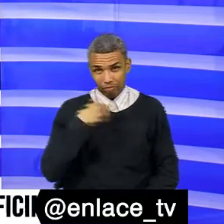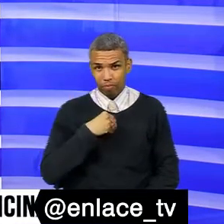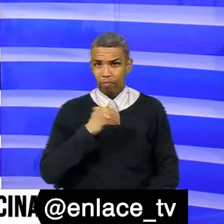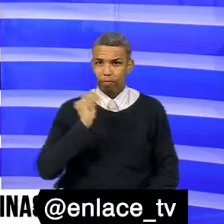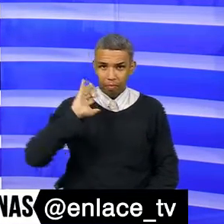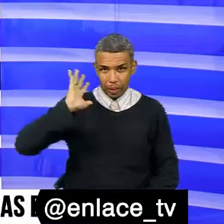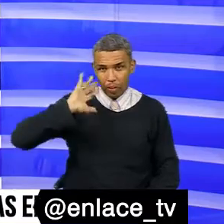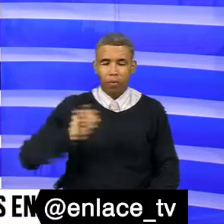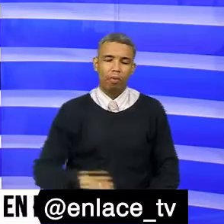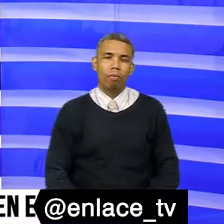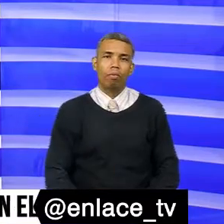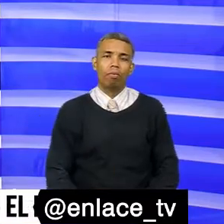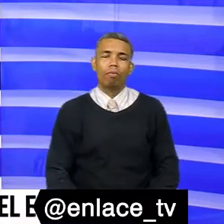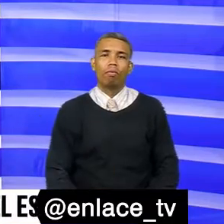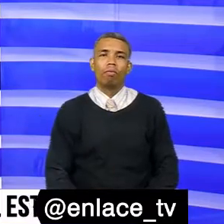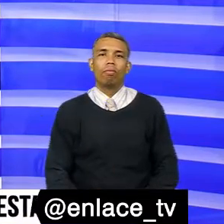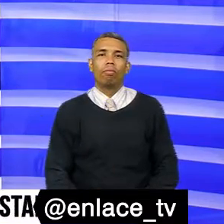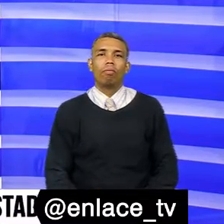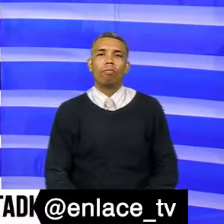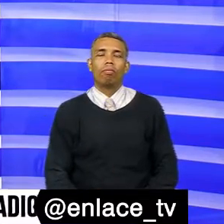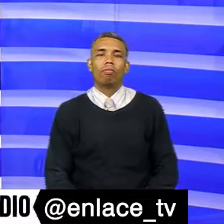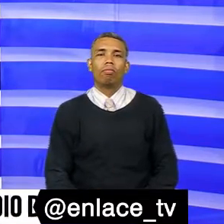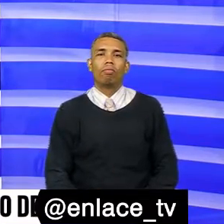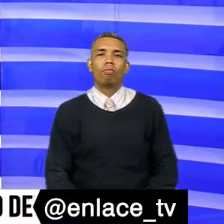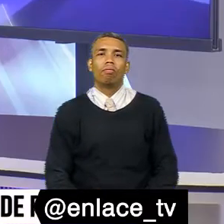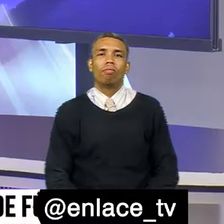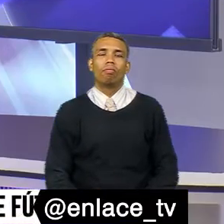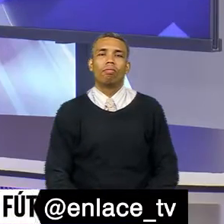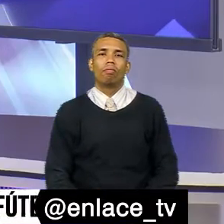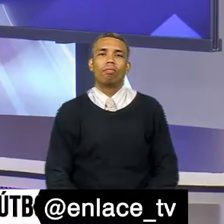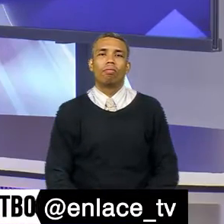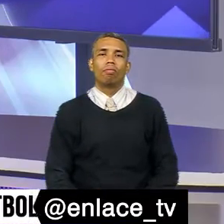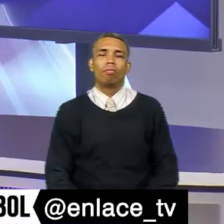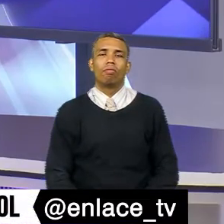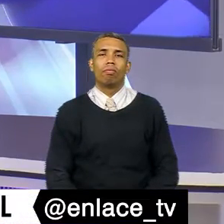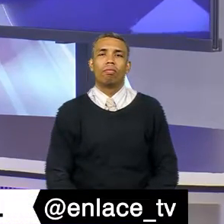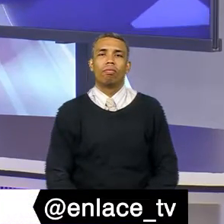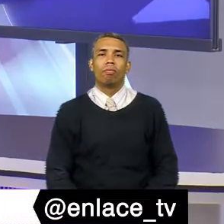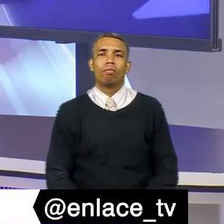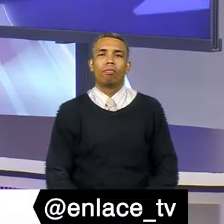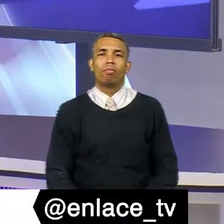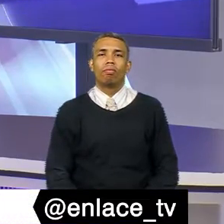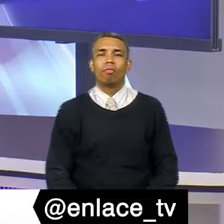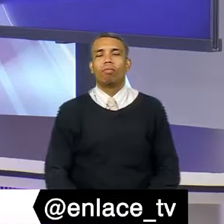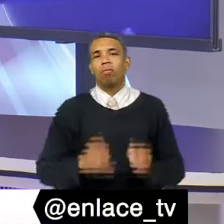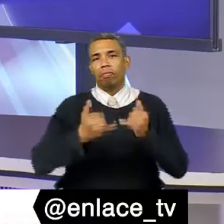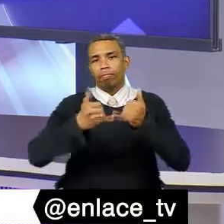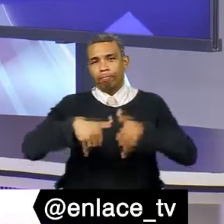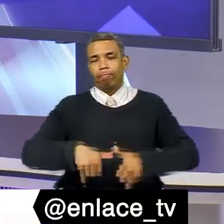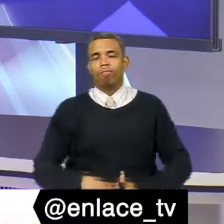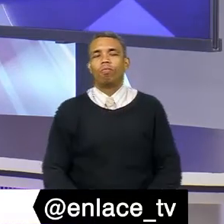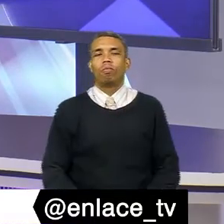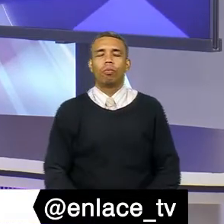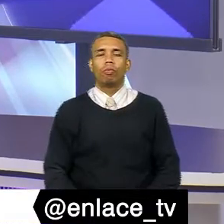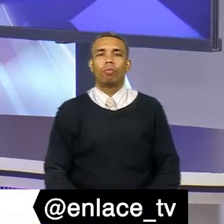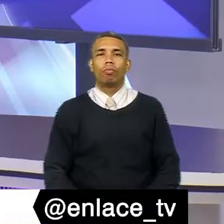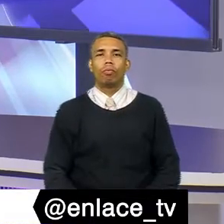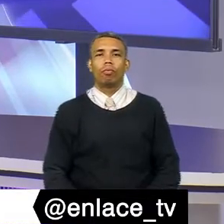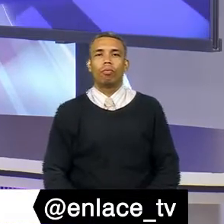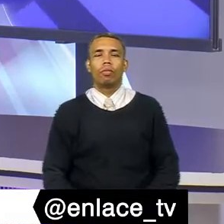Yo me despido como siempre, un besito, chao, chao. Chao, Sara, y hasta aquí la información más importante de